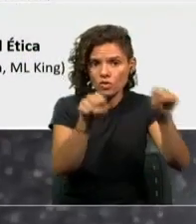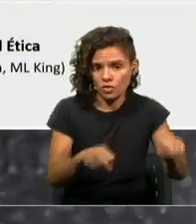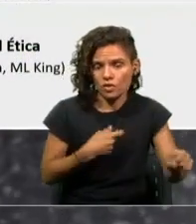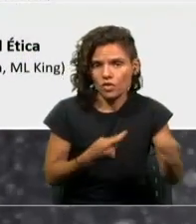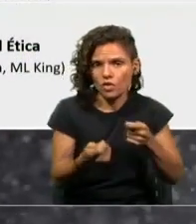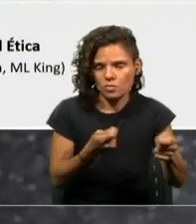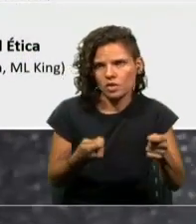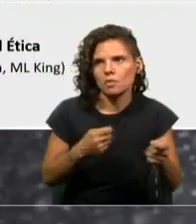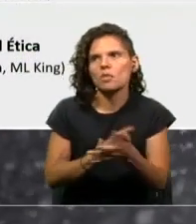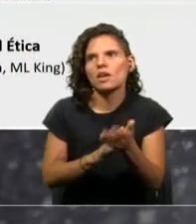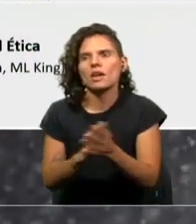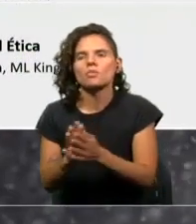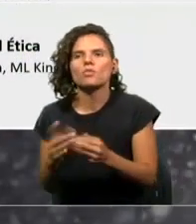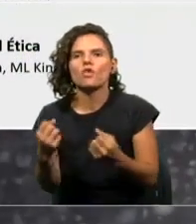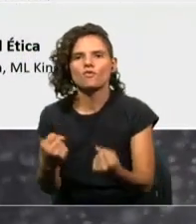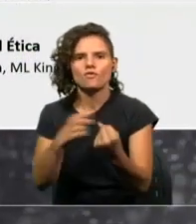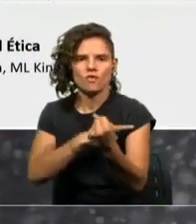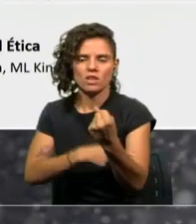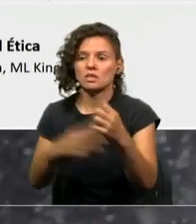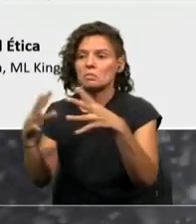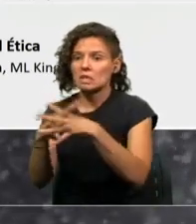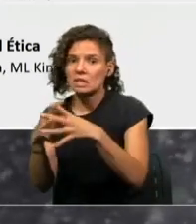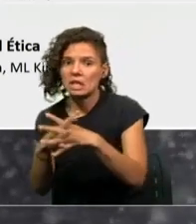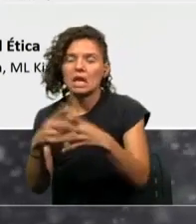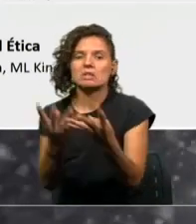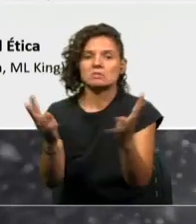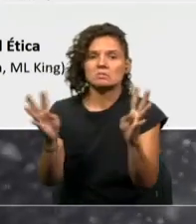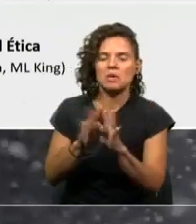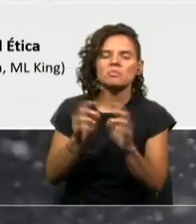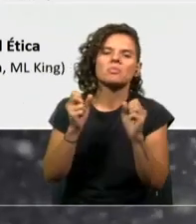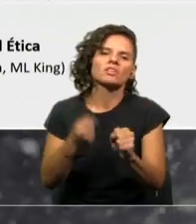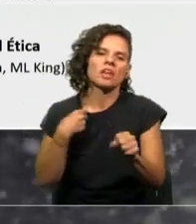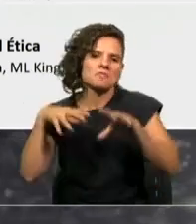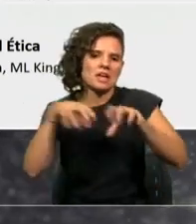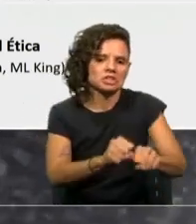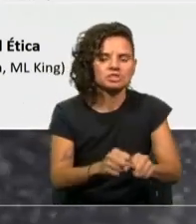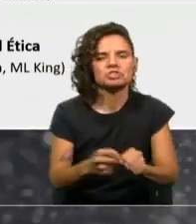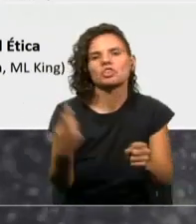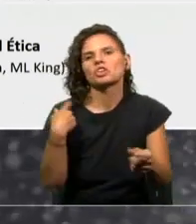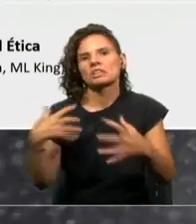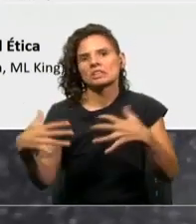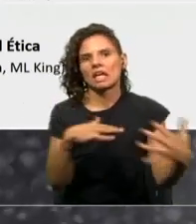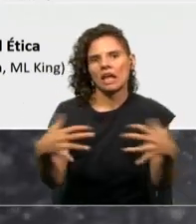militar o por revolución popular, tiene distintas formas, la invasión, la guerra civil, los golpes militares.